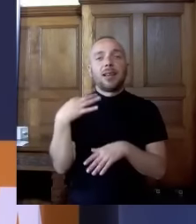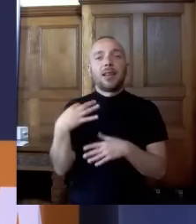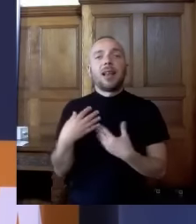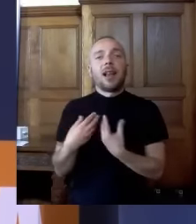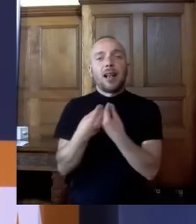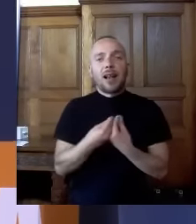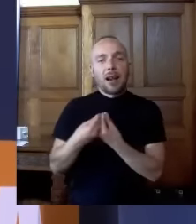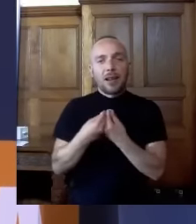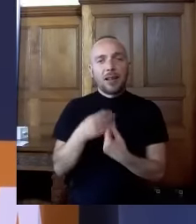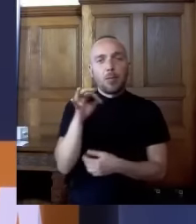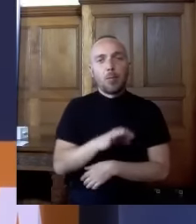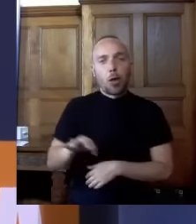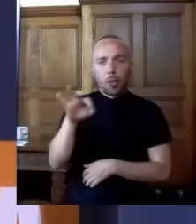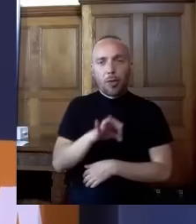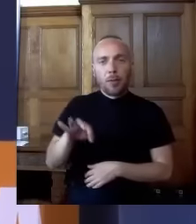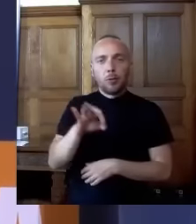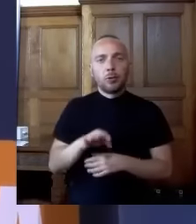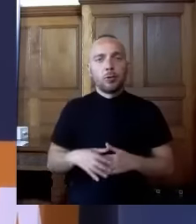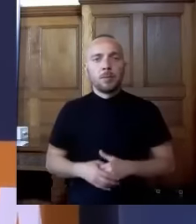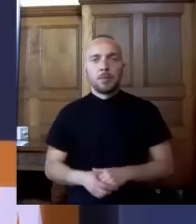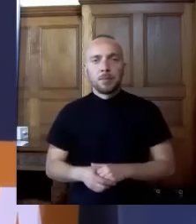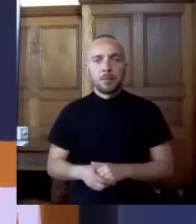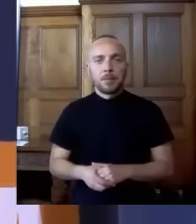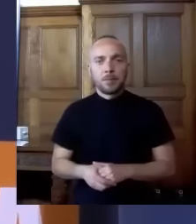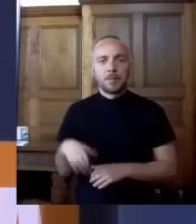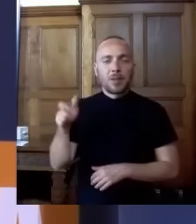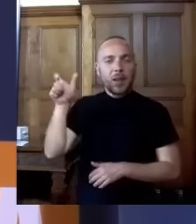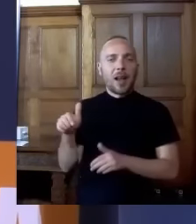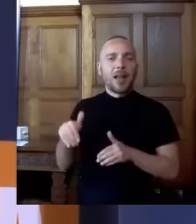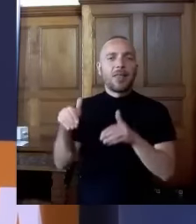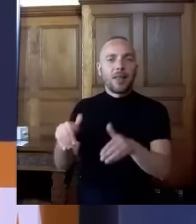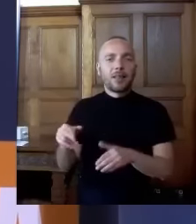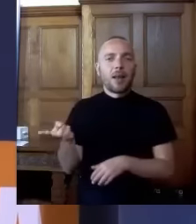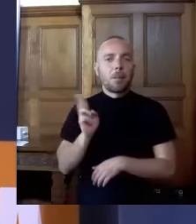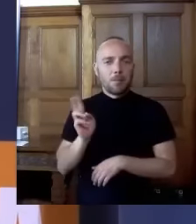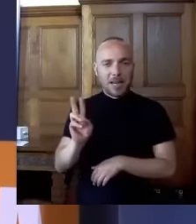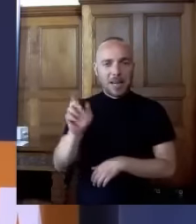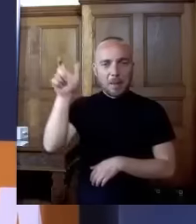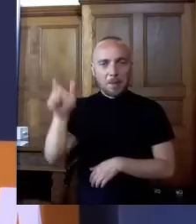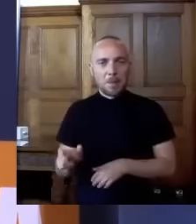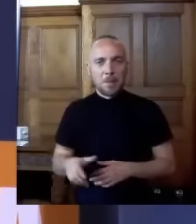os dejo con la compañera miren gorrochategui con vuestra candidata